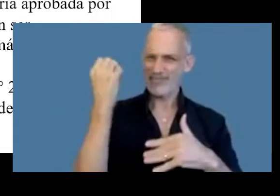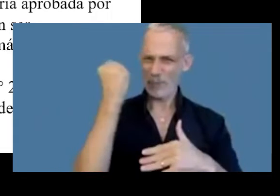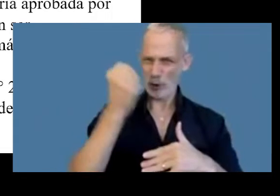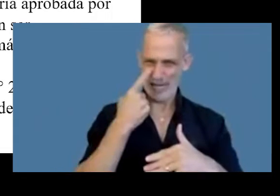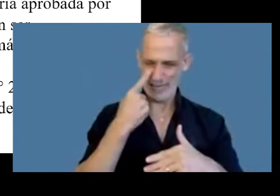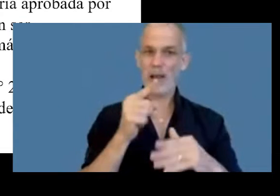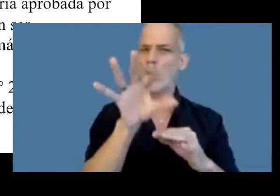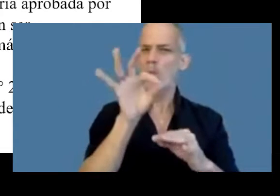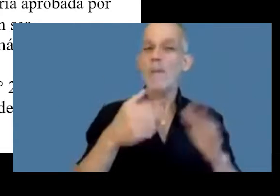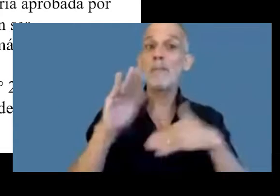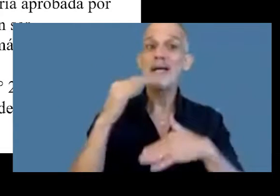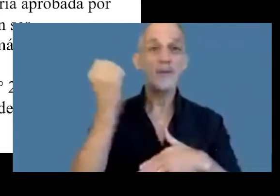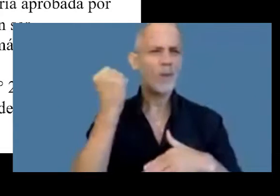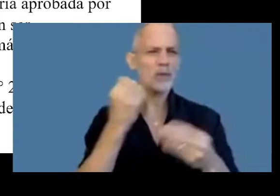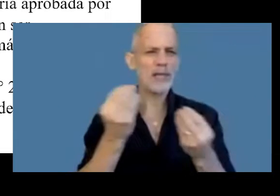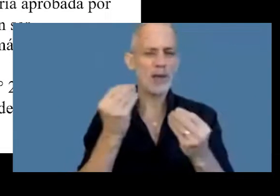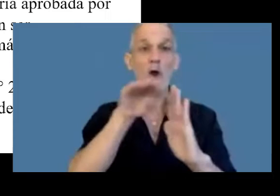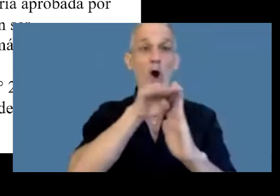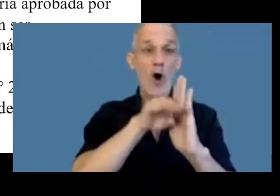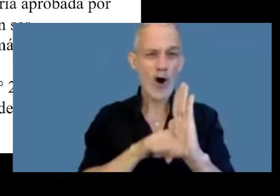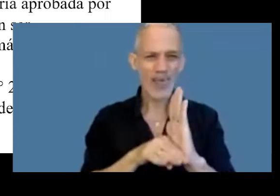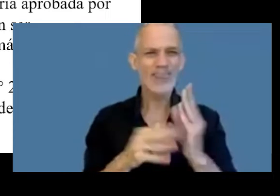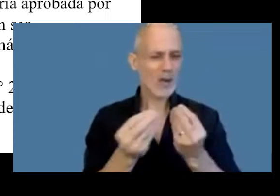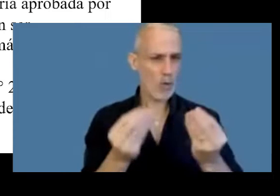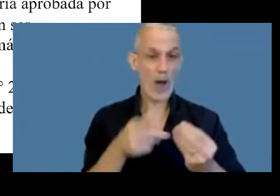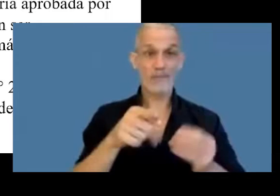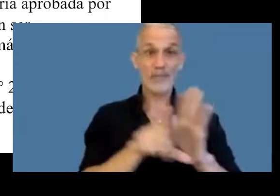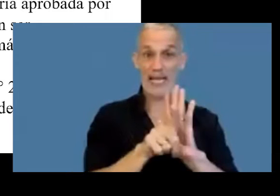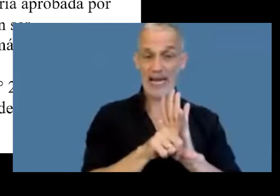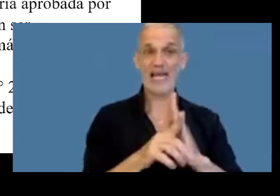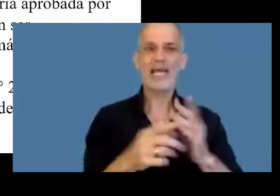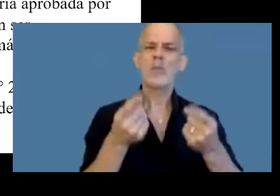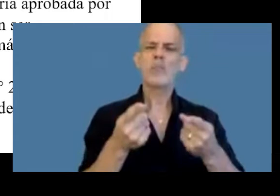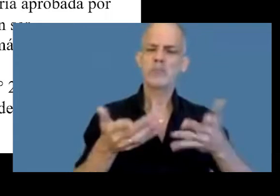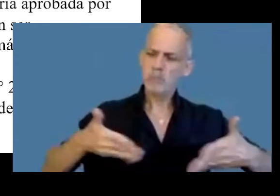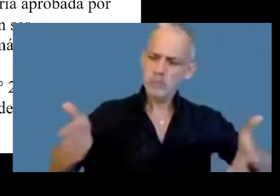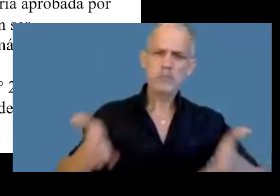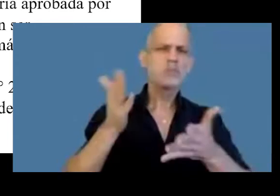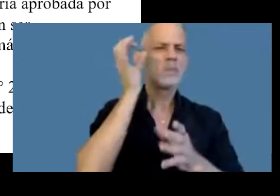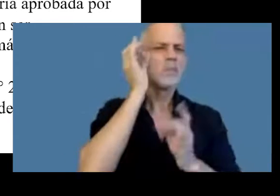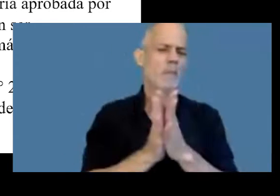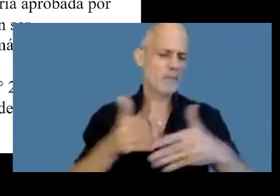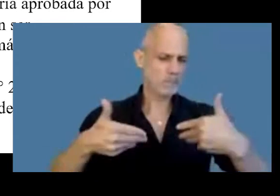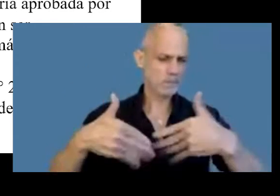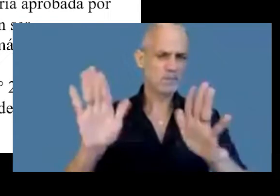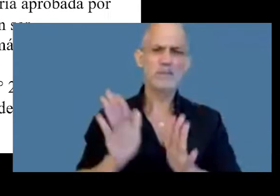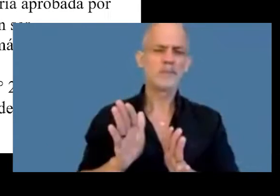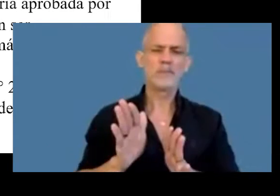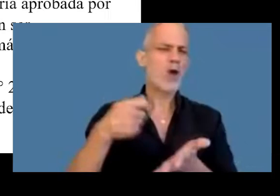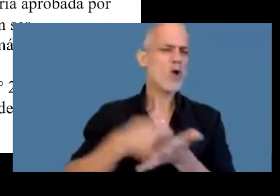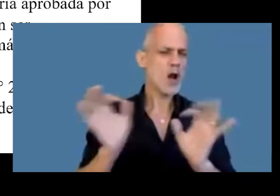más importante en orden es que se va a condonar, se va a perdonar, se va a dejar sin